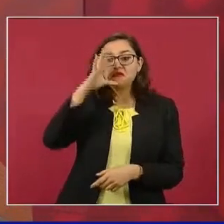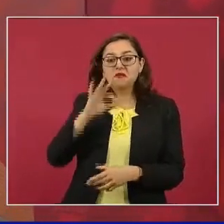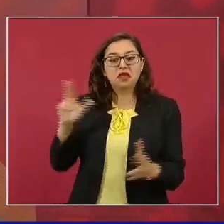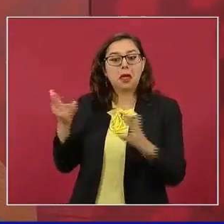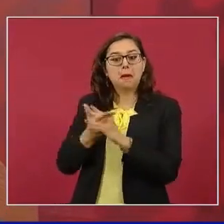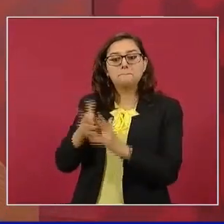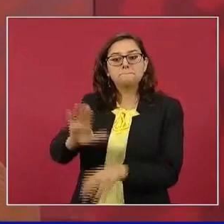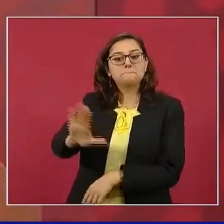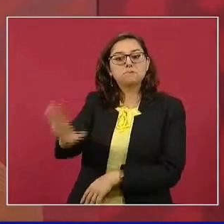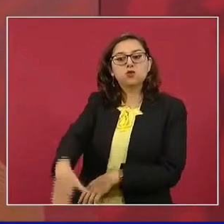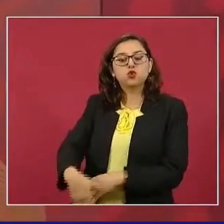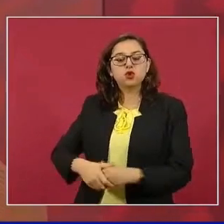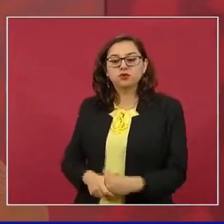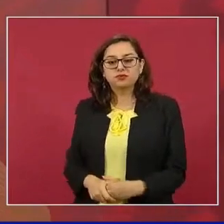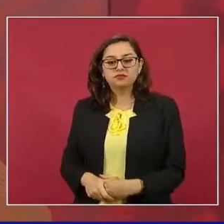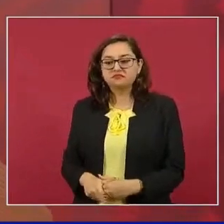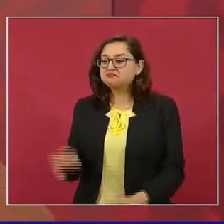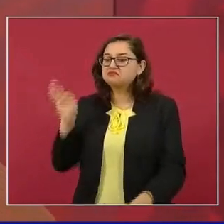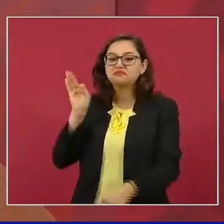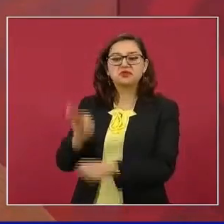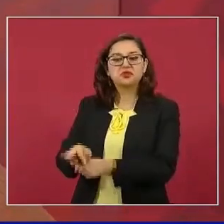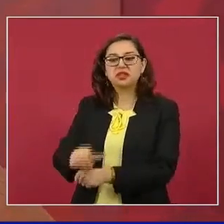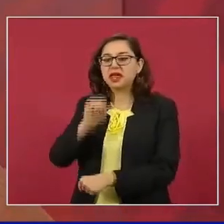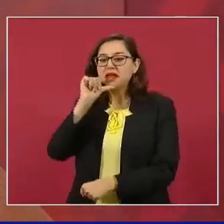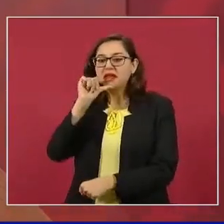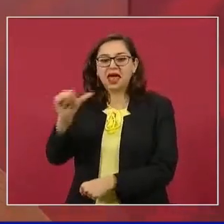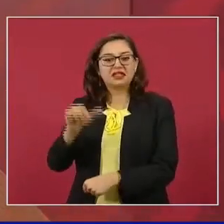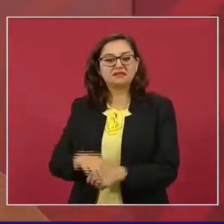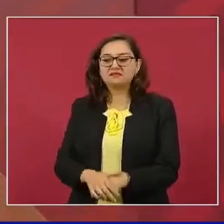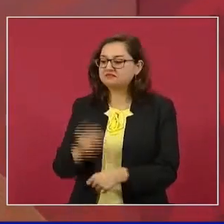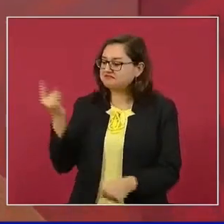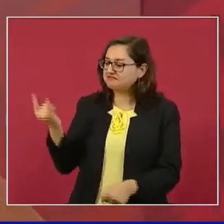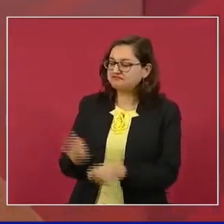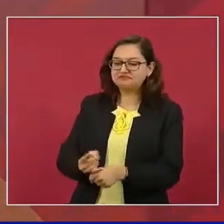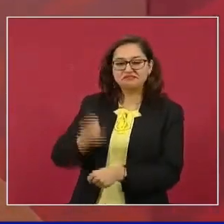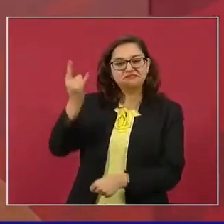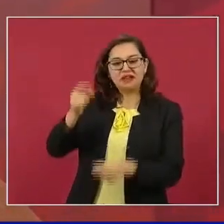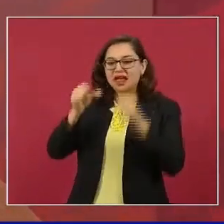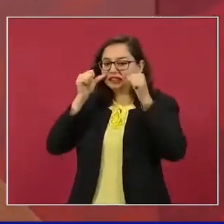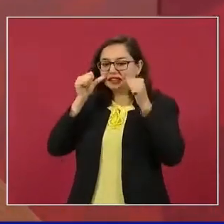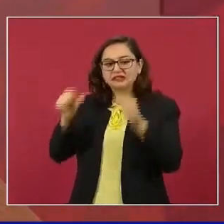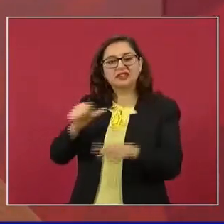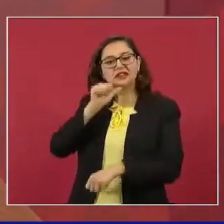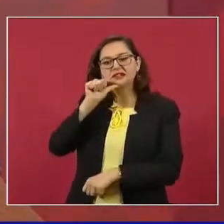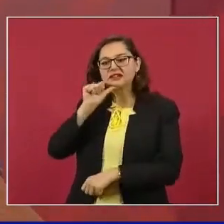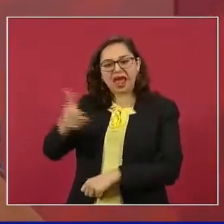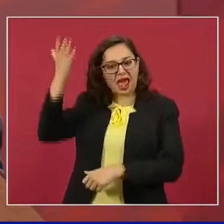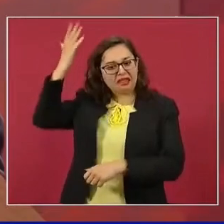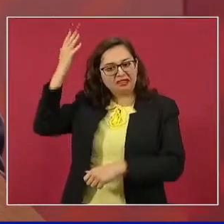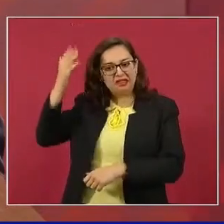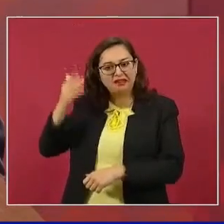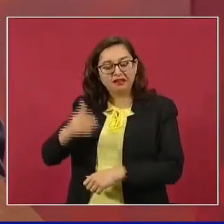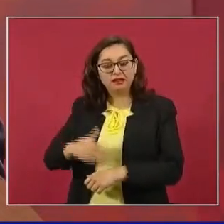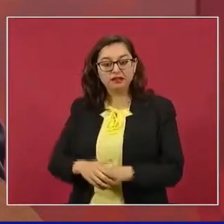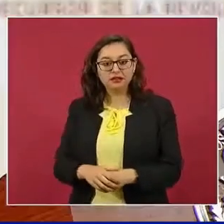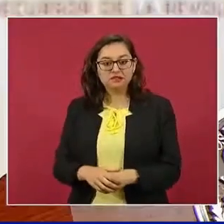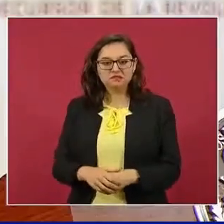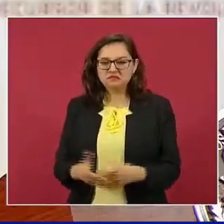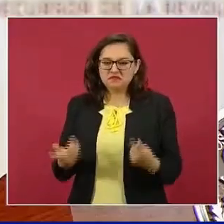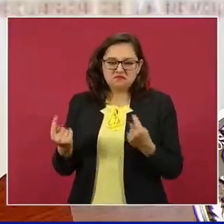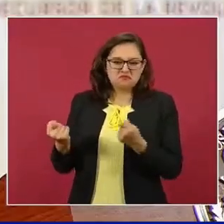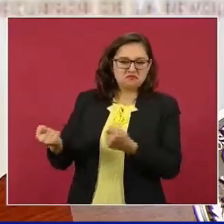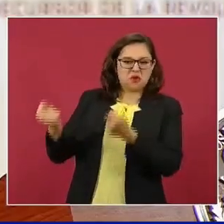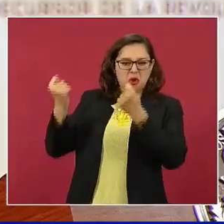como si no lo hubiésemos atendido a la compañera, como si no nos hubiese